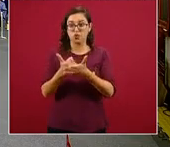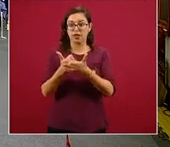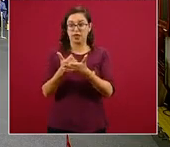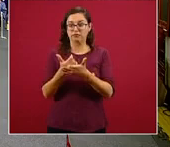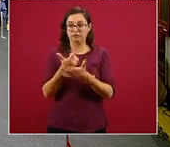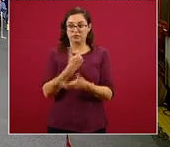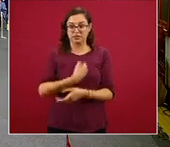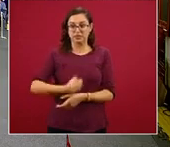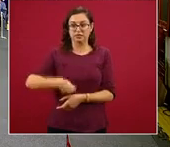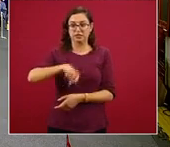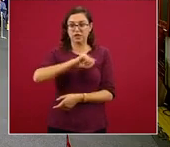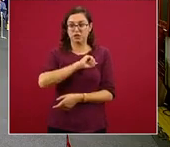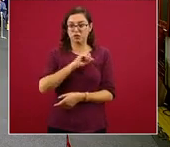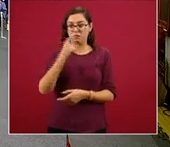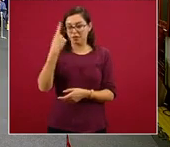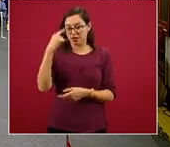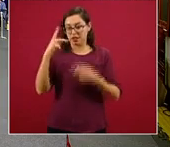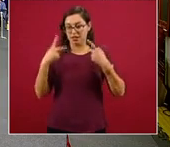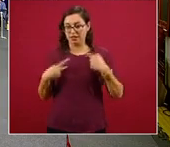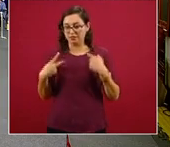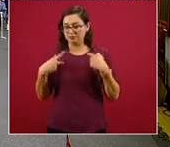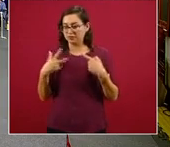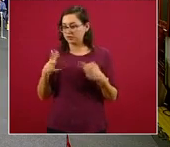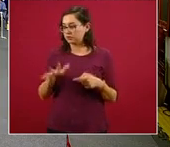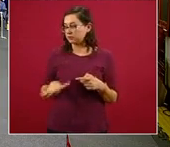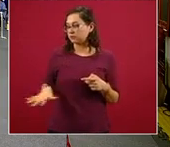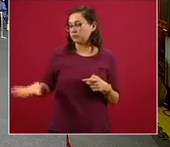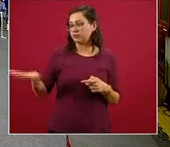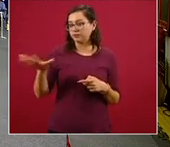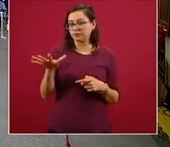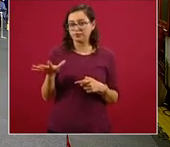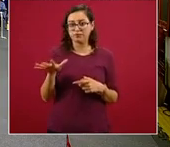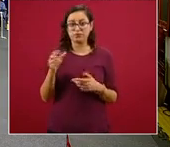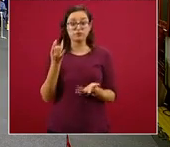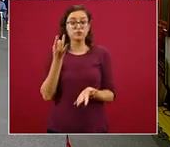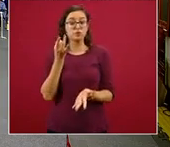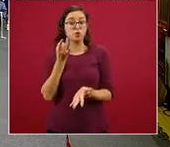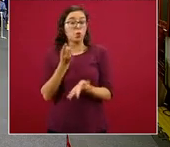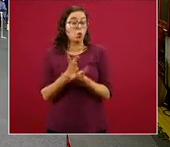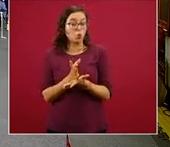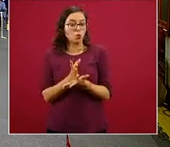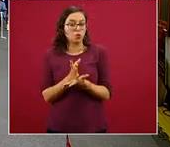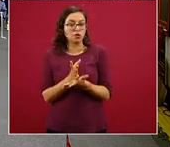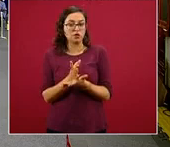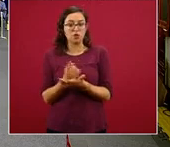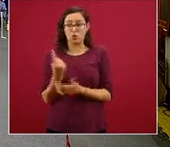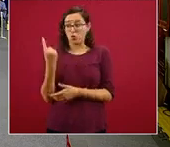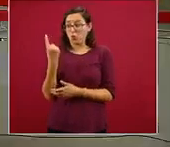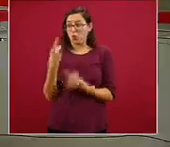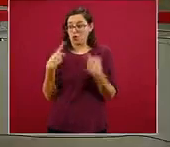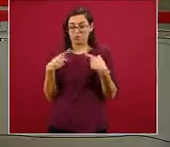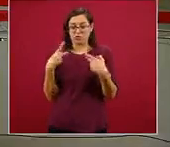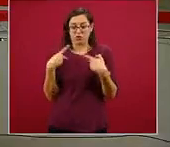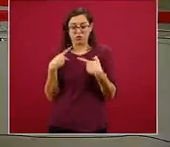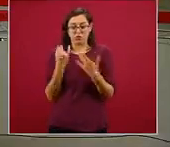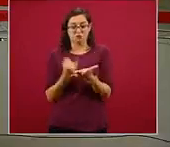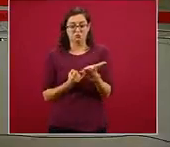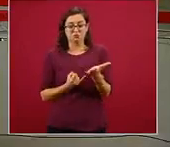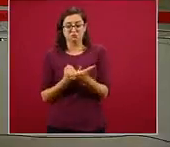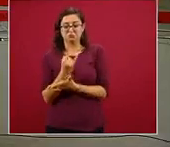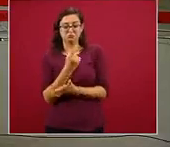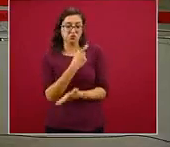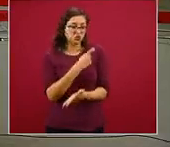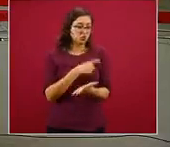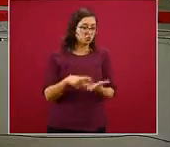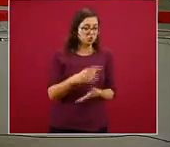la salud poblacional y que no tiene que ver solamente con la decisión que toma una persona de en su momento consumir algún